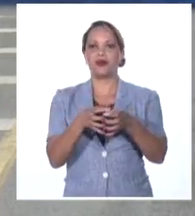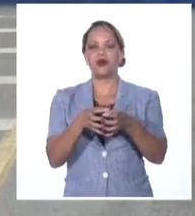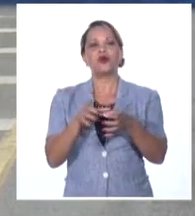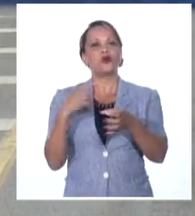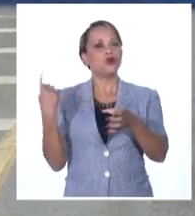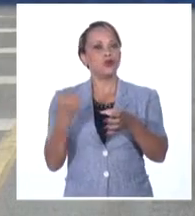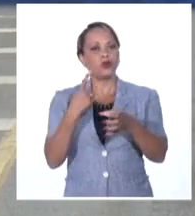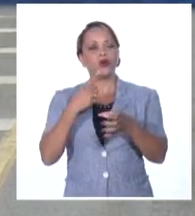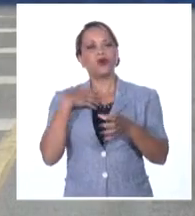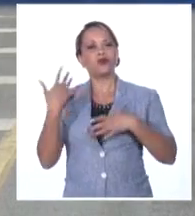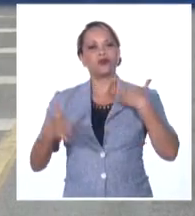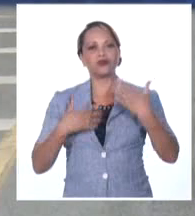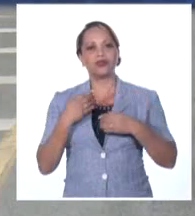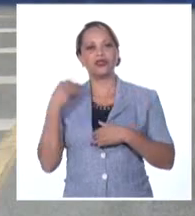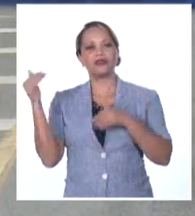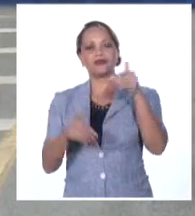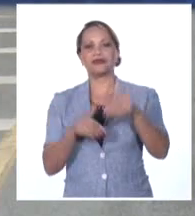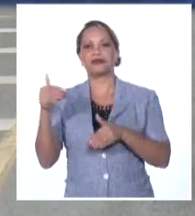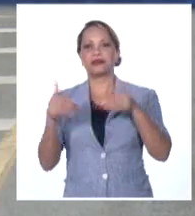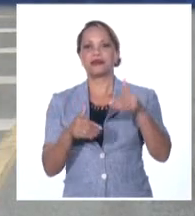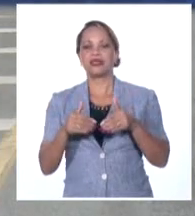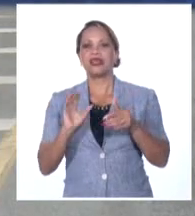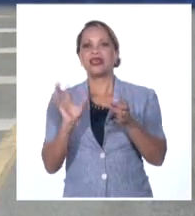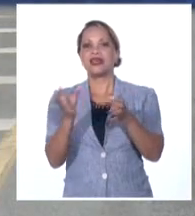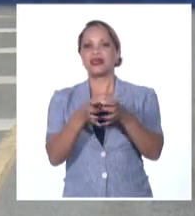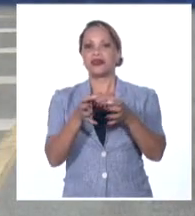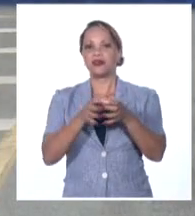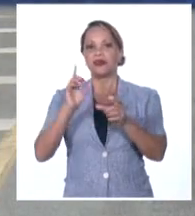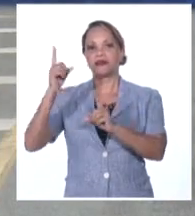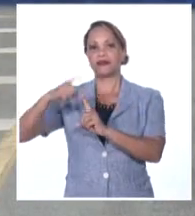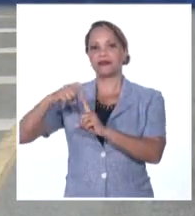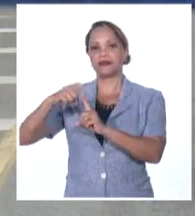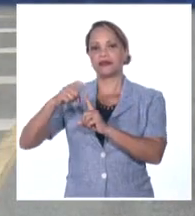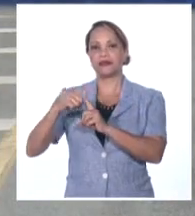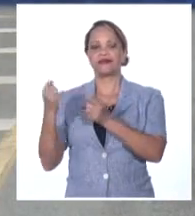porque realmente es una nueva tarea sindical, el colectivo de